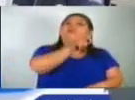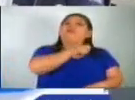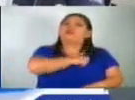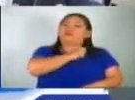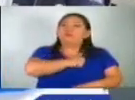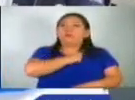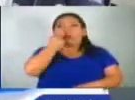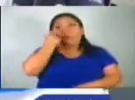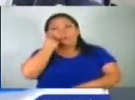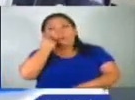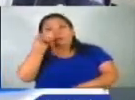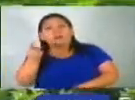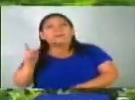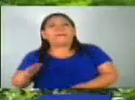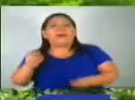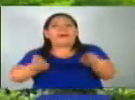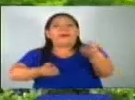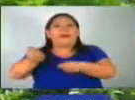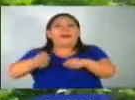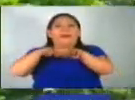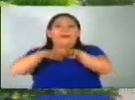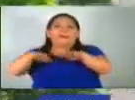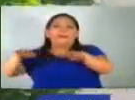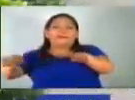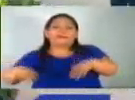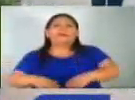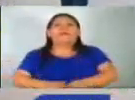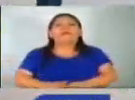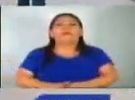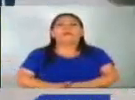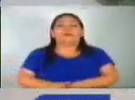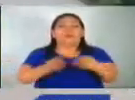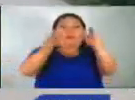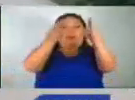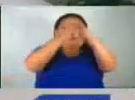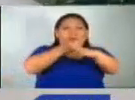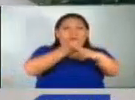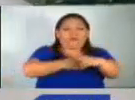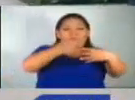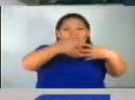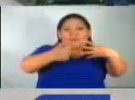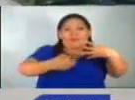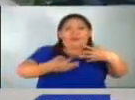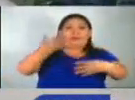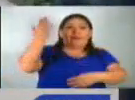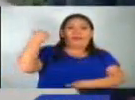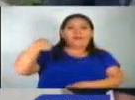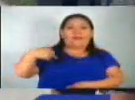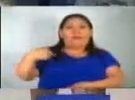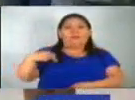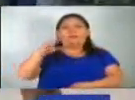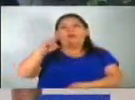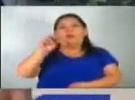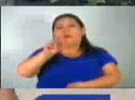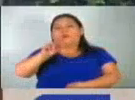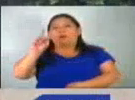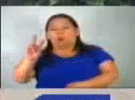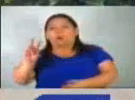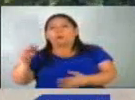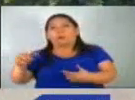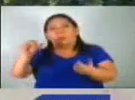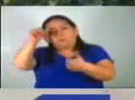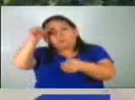tengan responsabilidad sobre el resguardo de los vehículos. La reforma fue aprobada en noviembre del año 2022 y tras el aval a